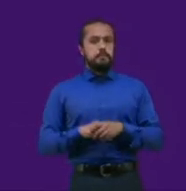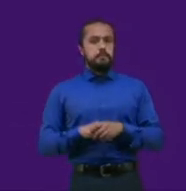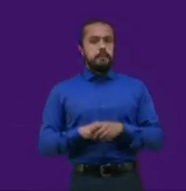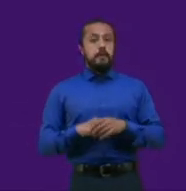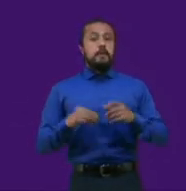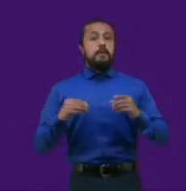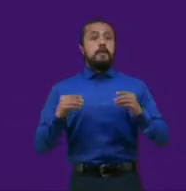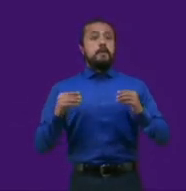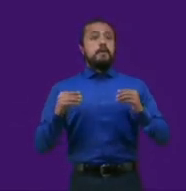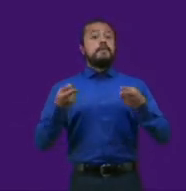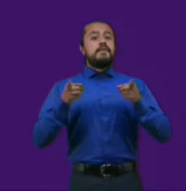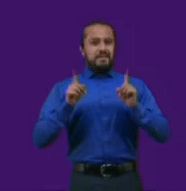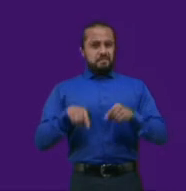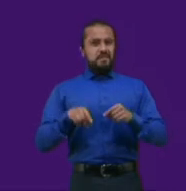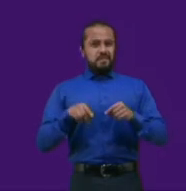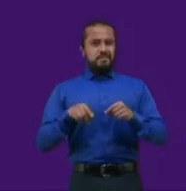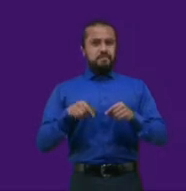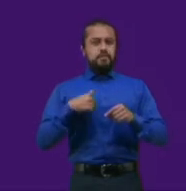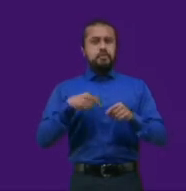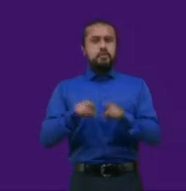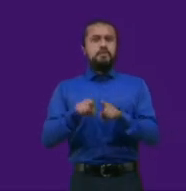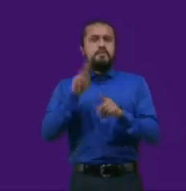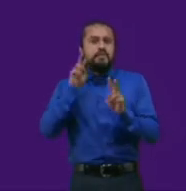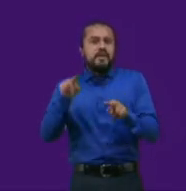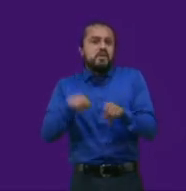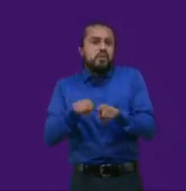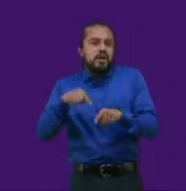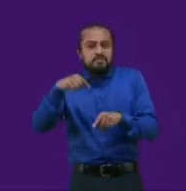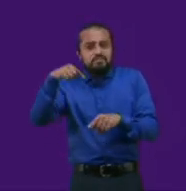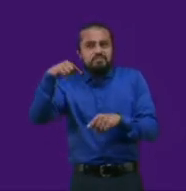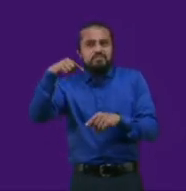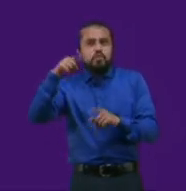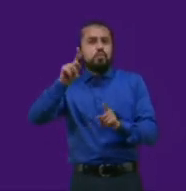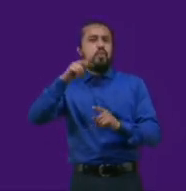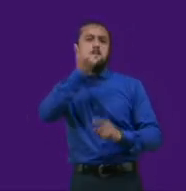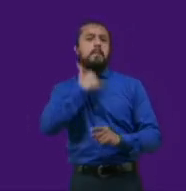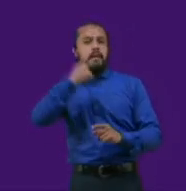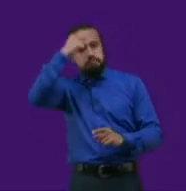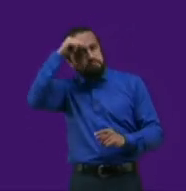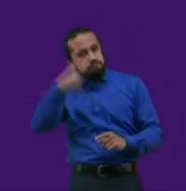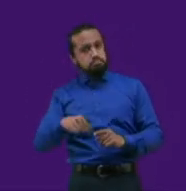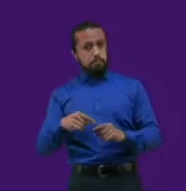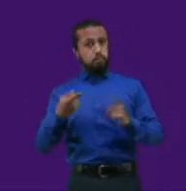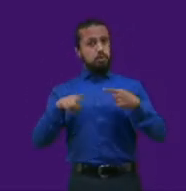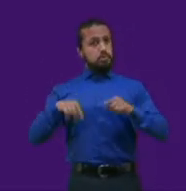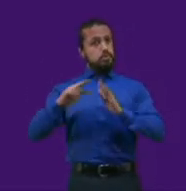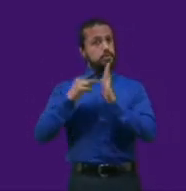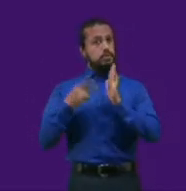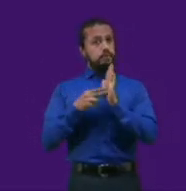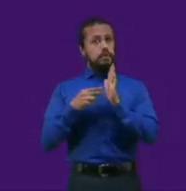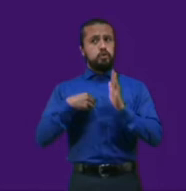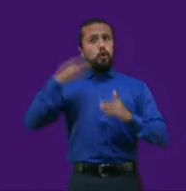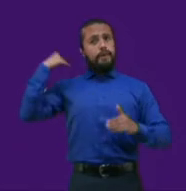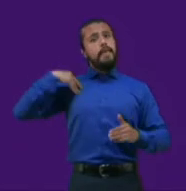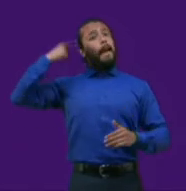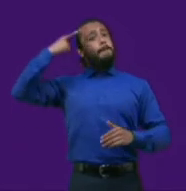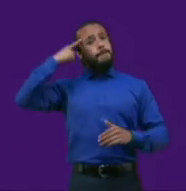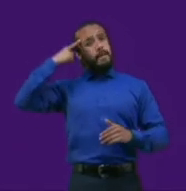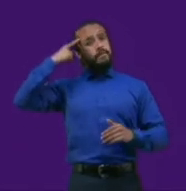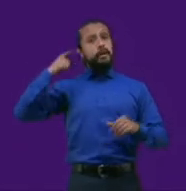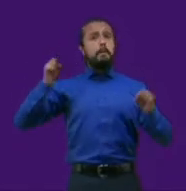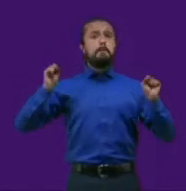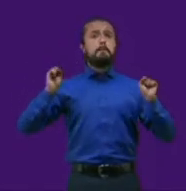yo lo veo como un desacierto porque ya va pues un buen lapso de tiempo, pero también es un acierto haber pensado que teníamos